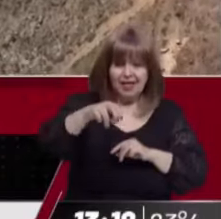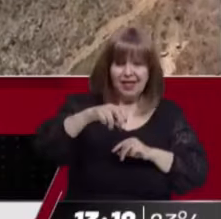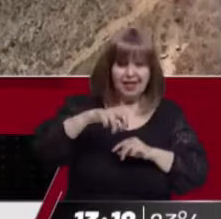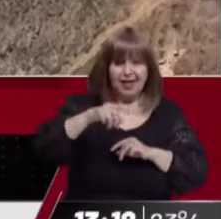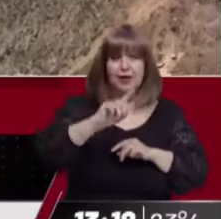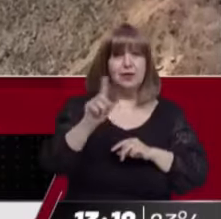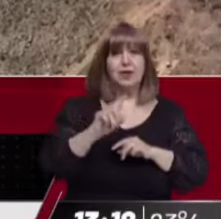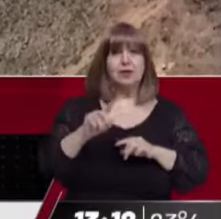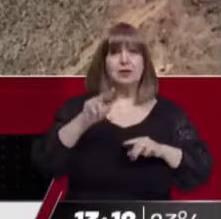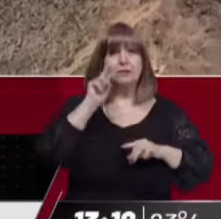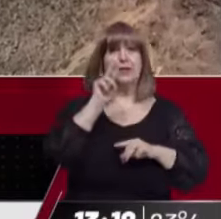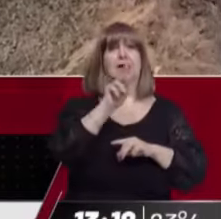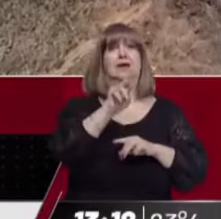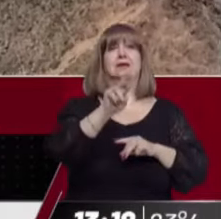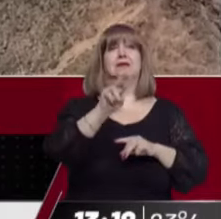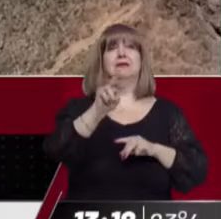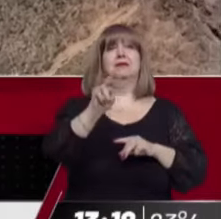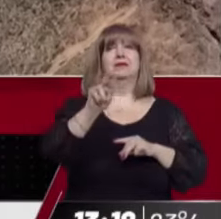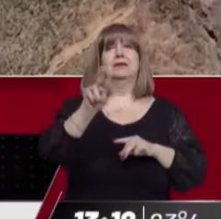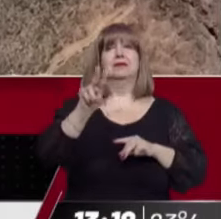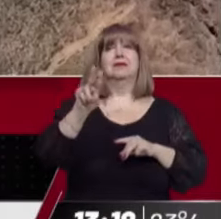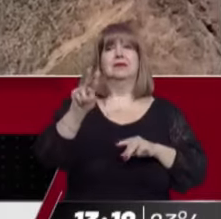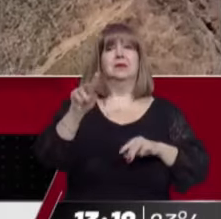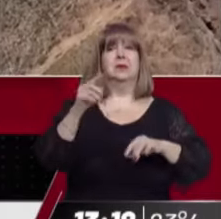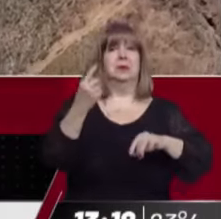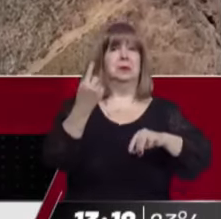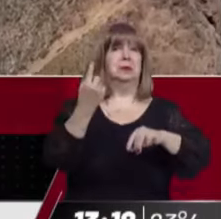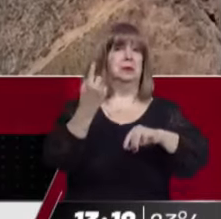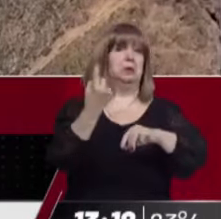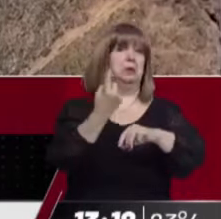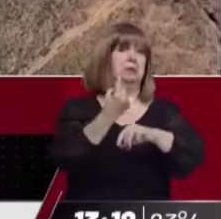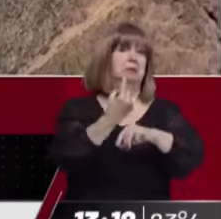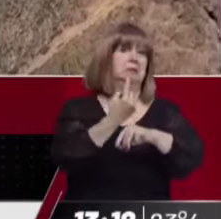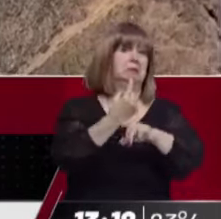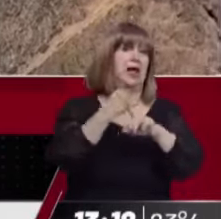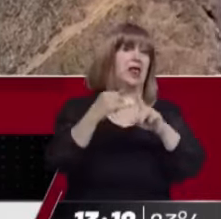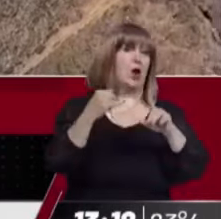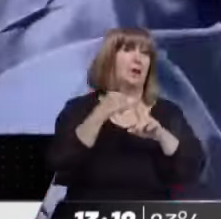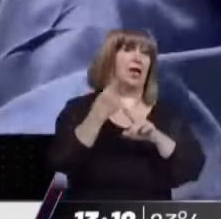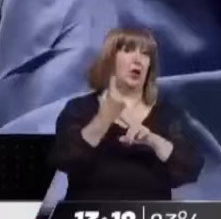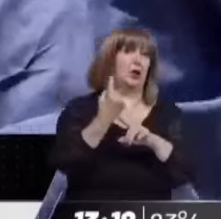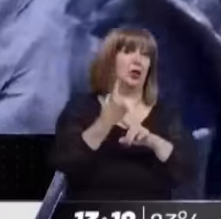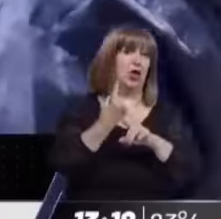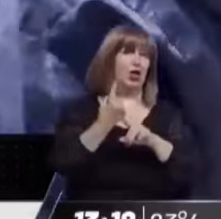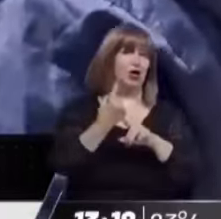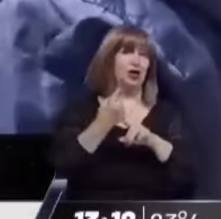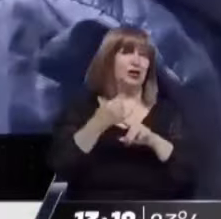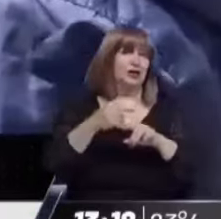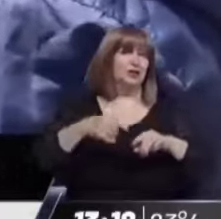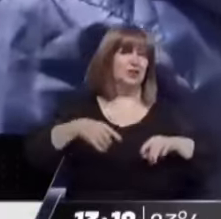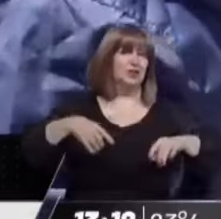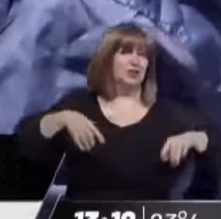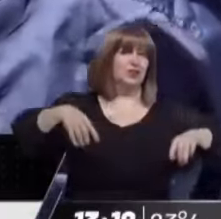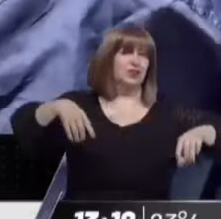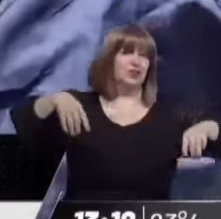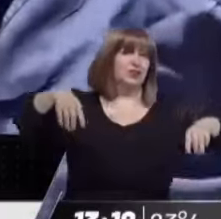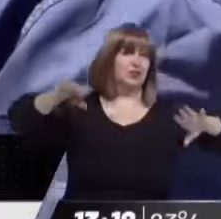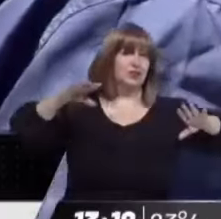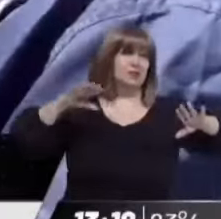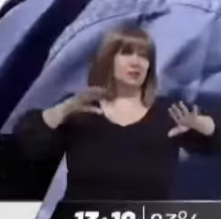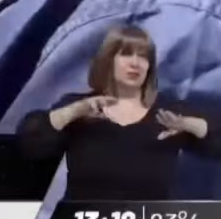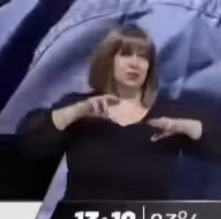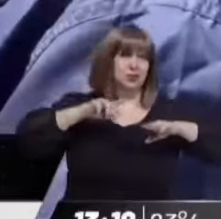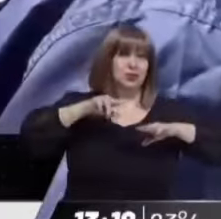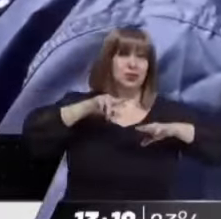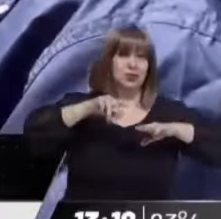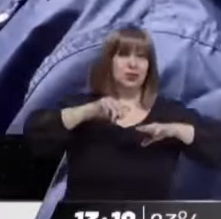rato, pero esta se ve que tenía ganas de irse y bueno. Está, ahora, lo que veo que otros cóndores van y como que la buscan, siempre, van a su encuentro. Siempre nos